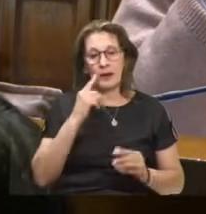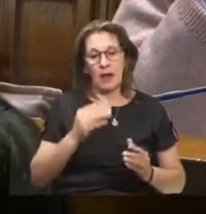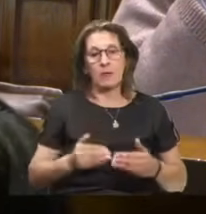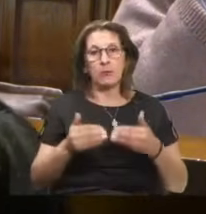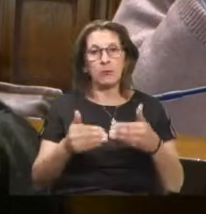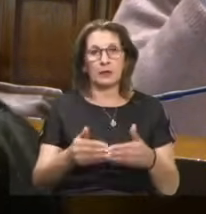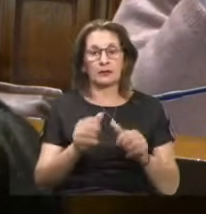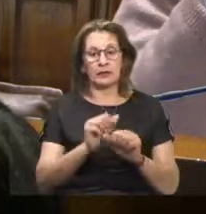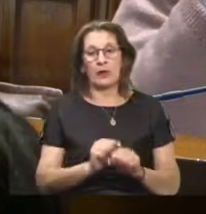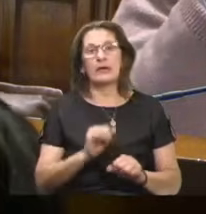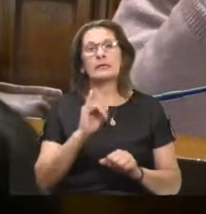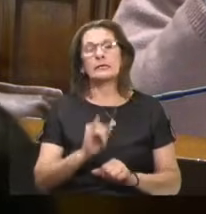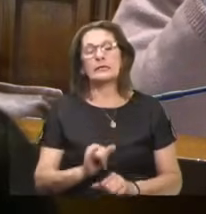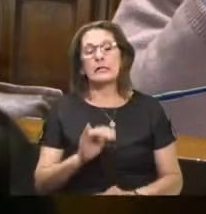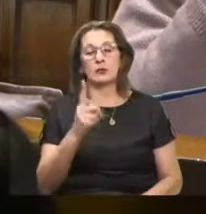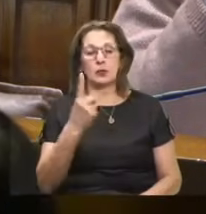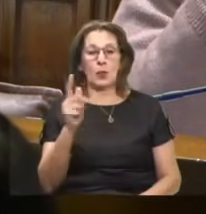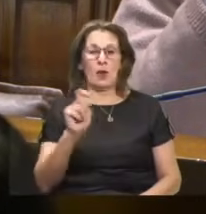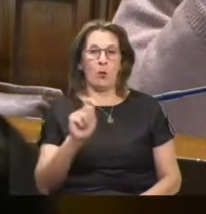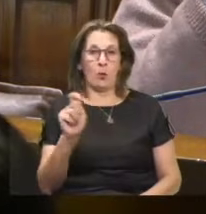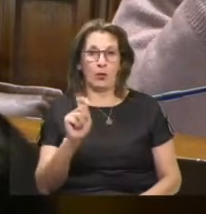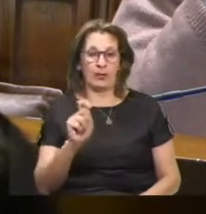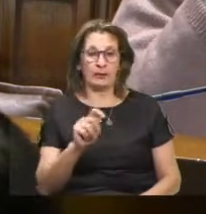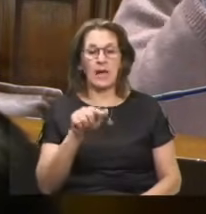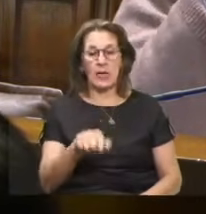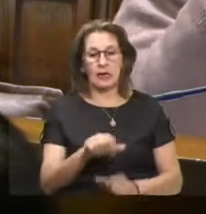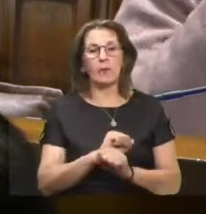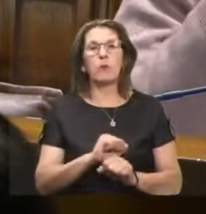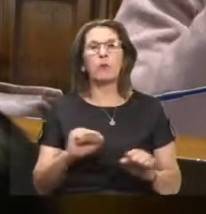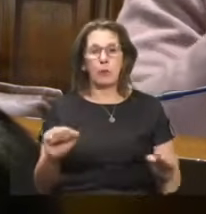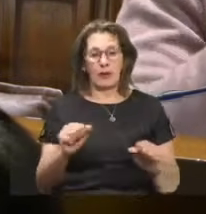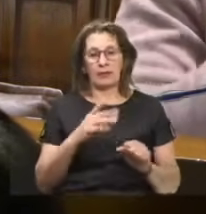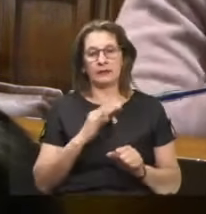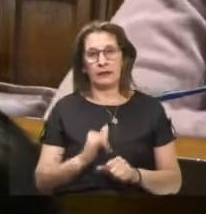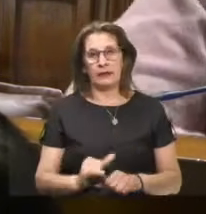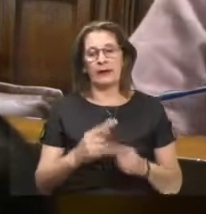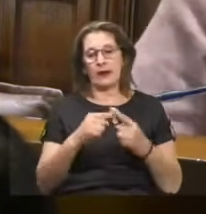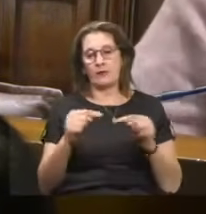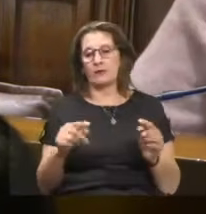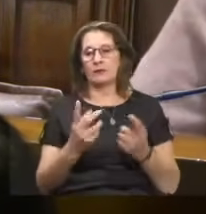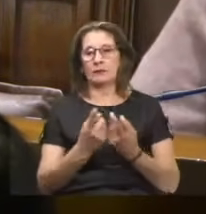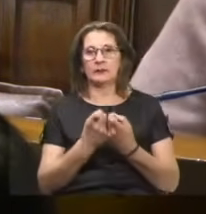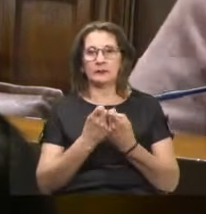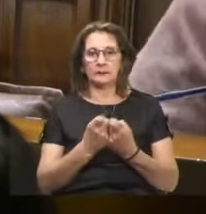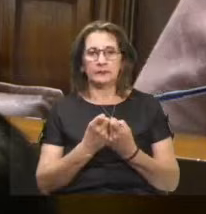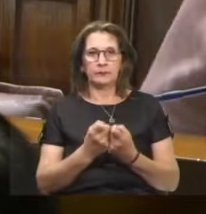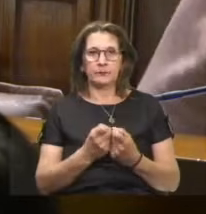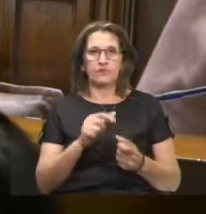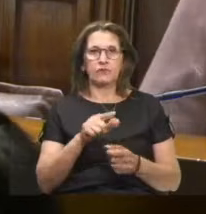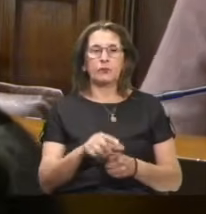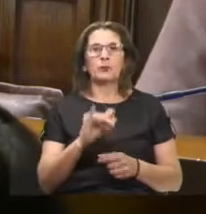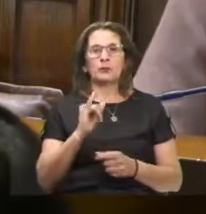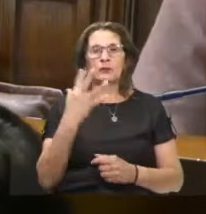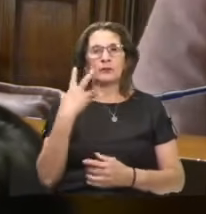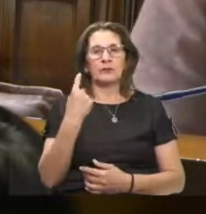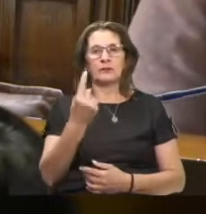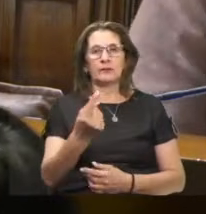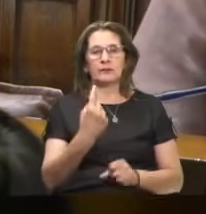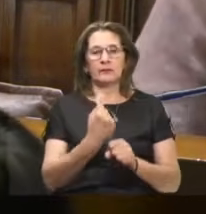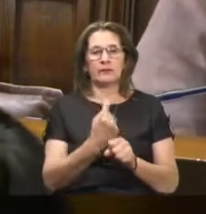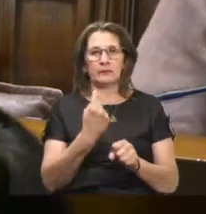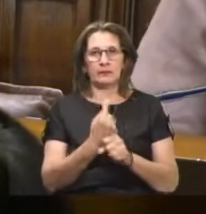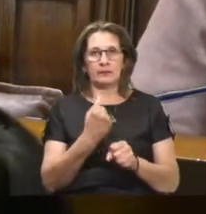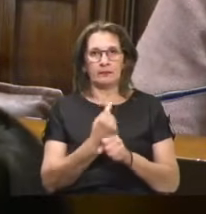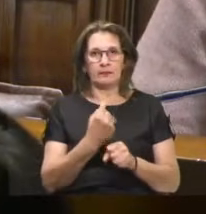es en caso de urgencia, en donde podrá disponer las medidas necesarias, dando cuenta al directorio en la primera